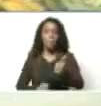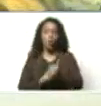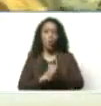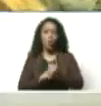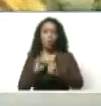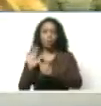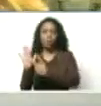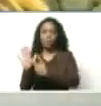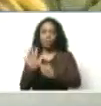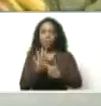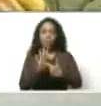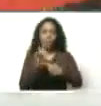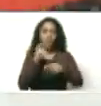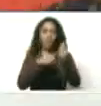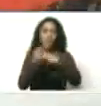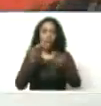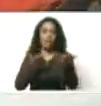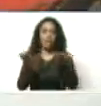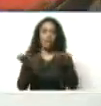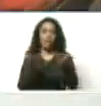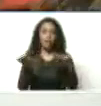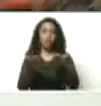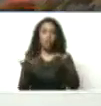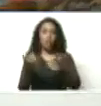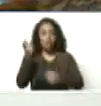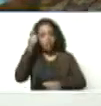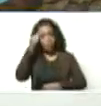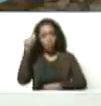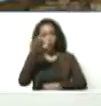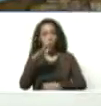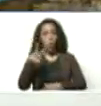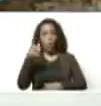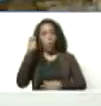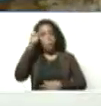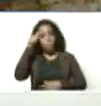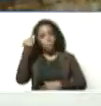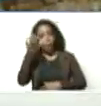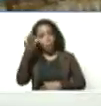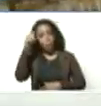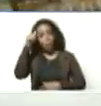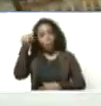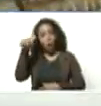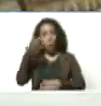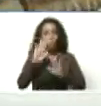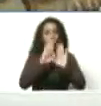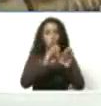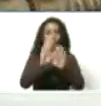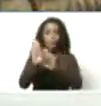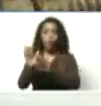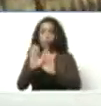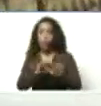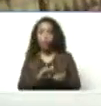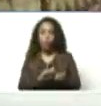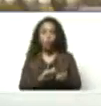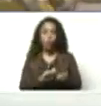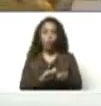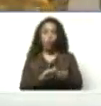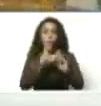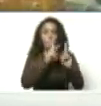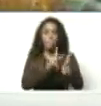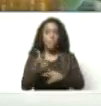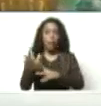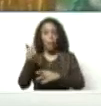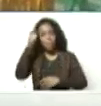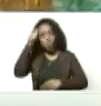vitrina al servicio del pueblo pueblo a pueblo para pueblo a pueblo a esta